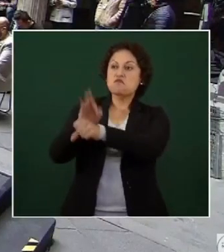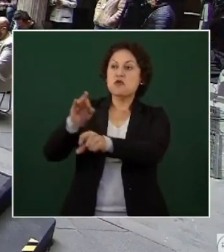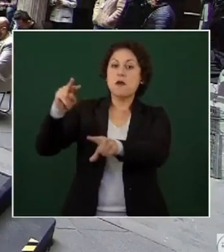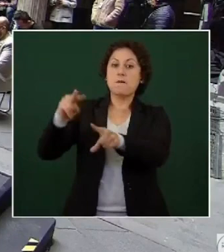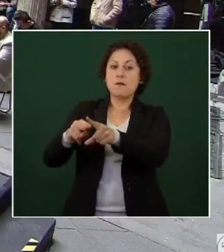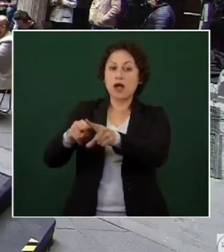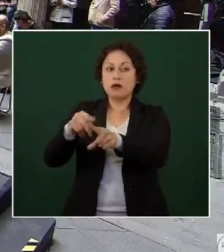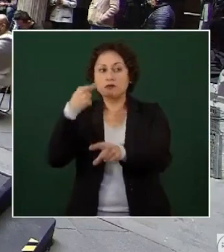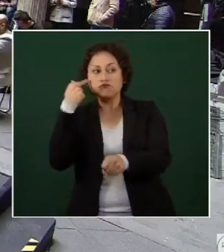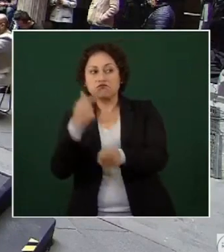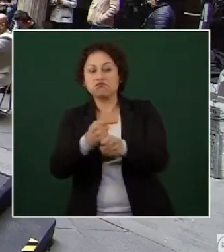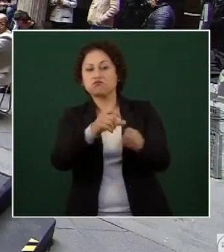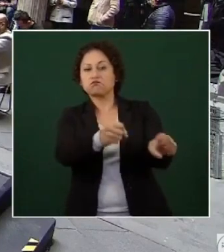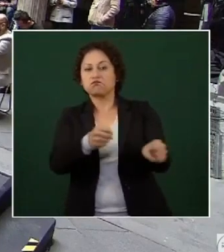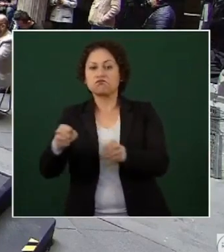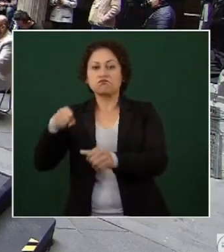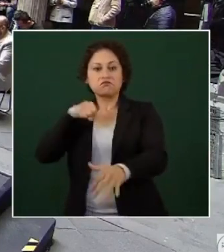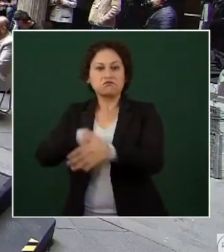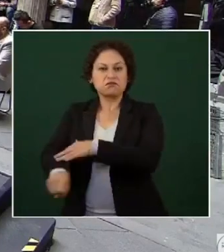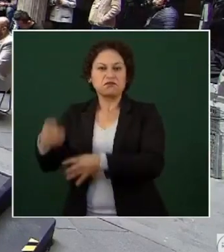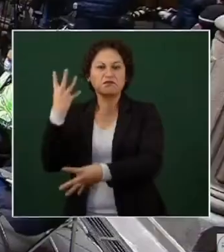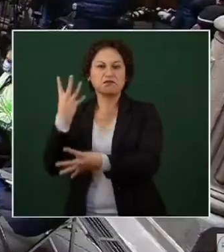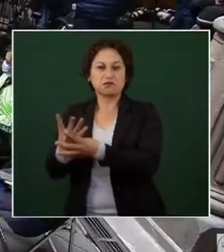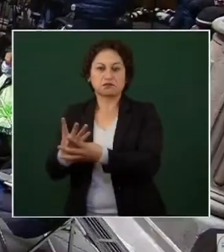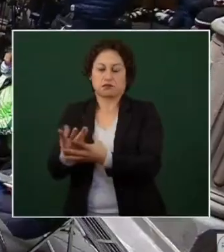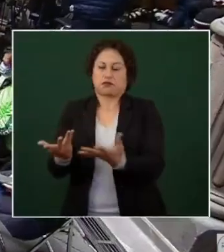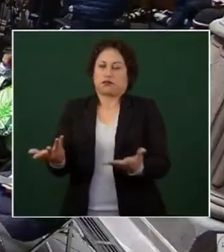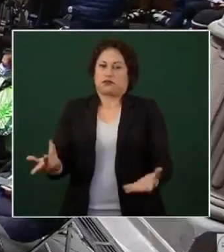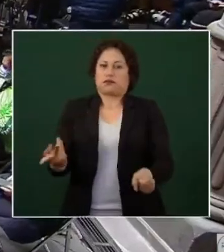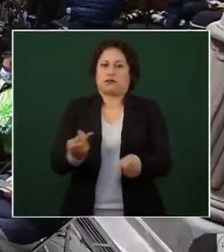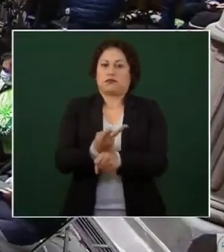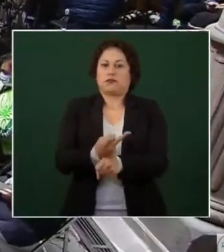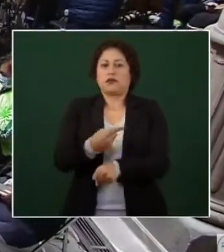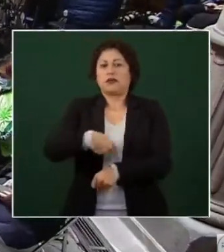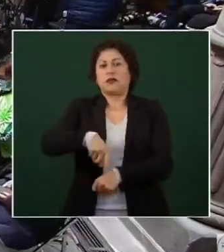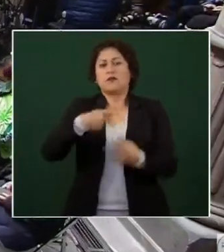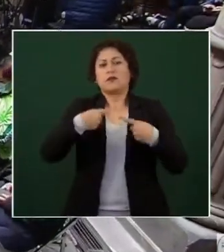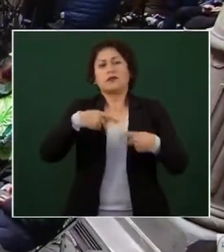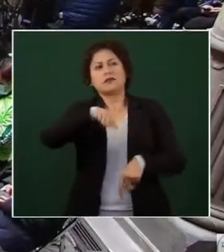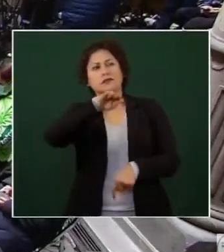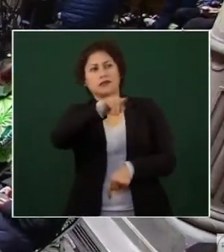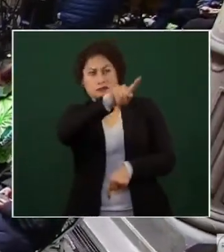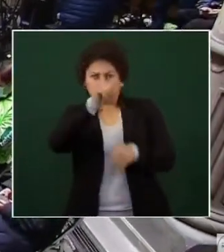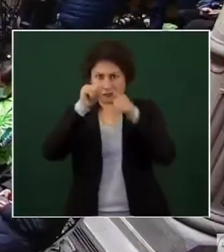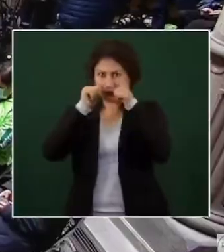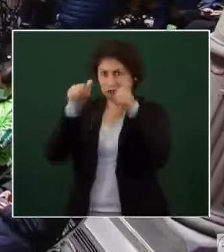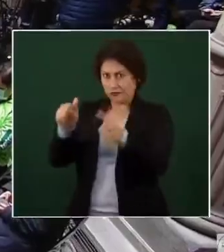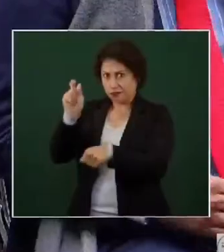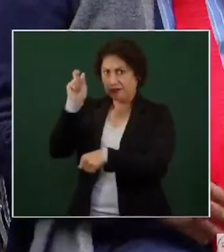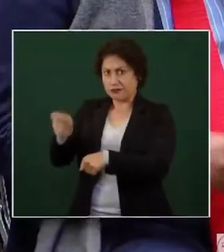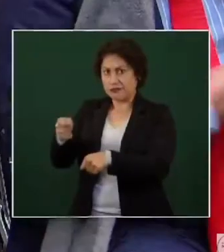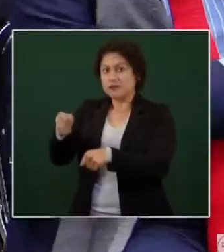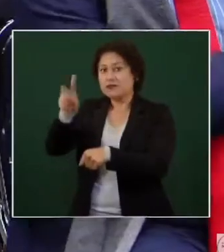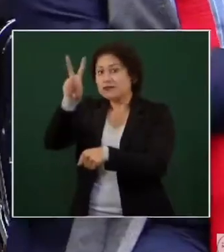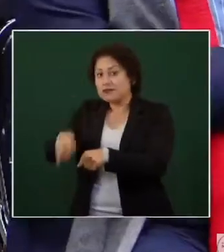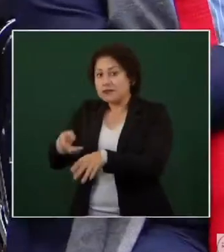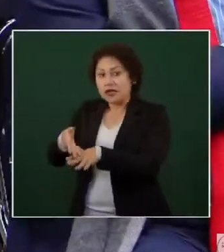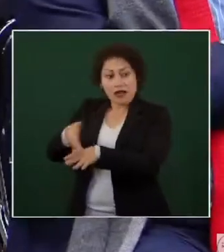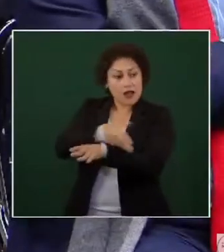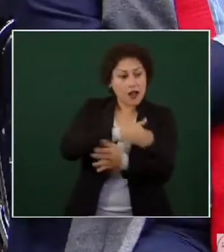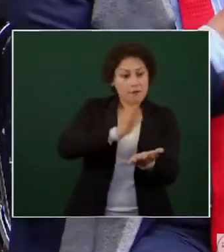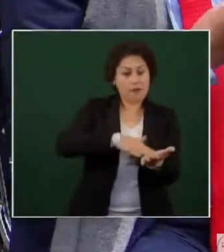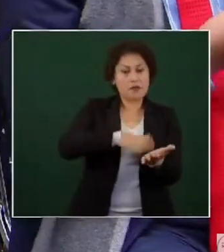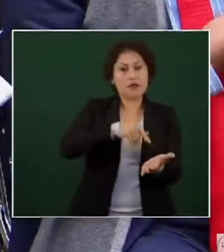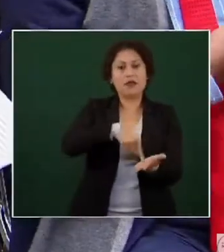los habitantes de ese lugar? Que se investigue realmente, porque el origen histórico lo tienen los habitantes. Saben qué será